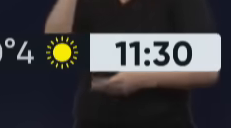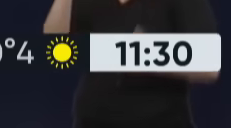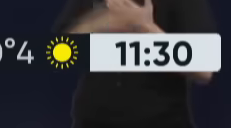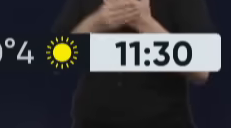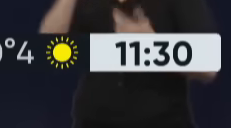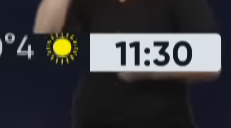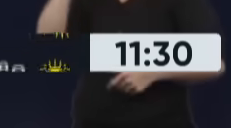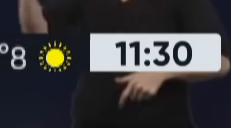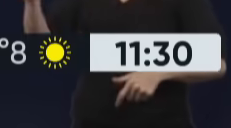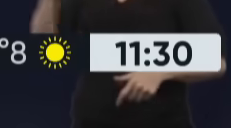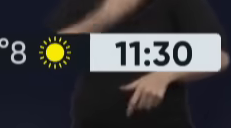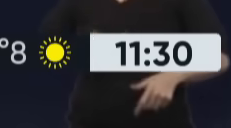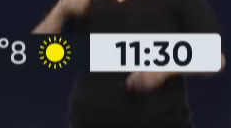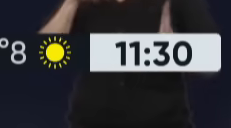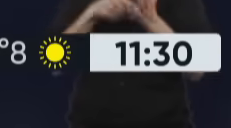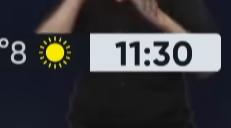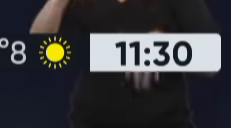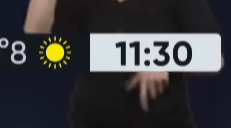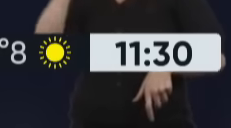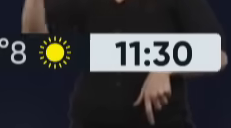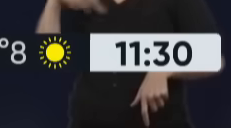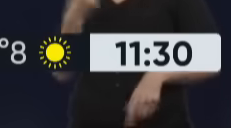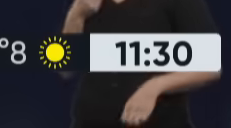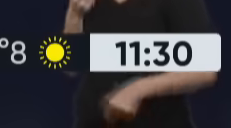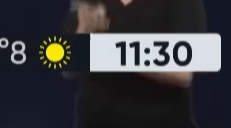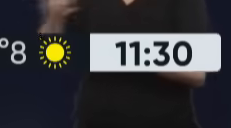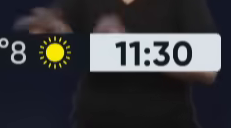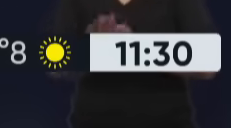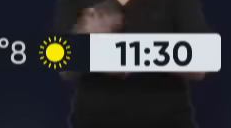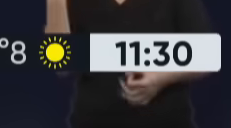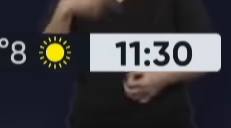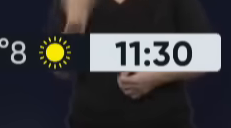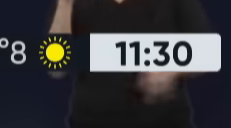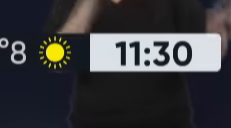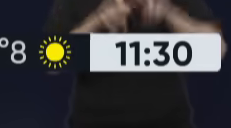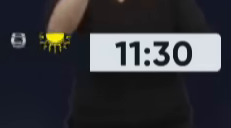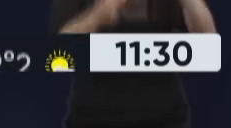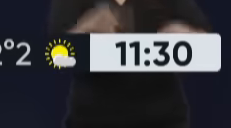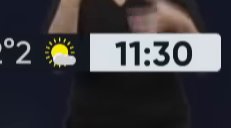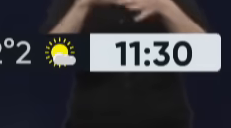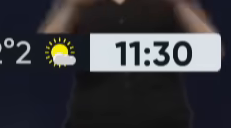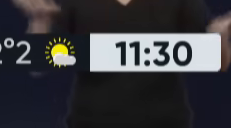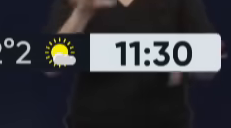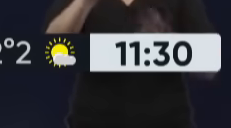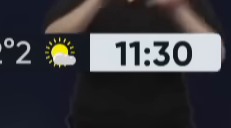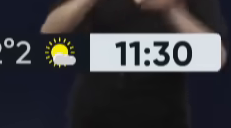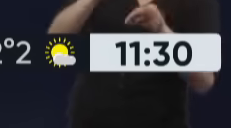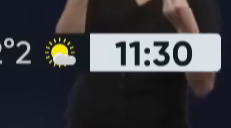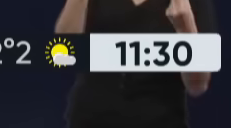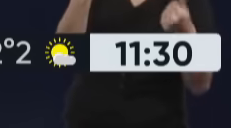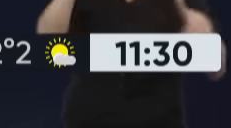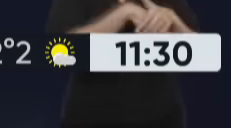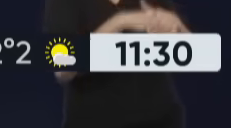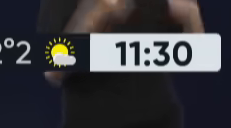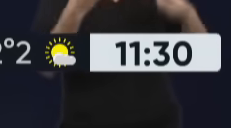hasta las últimas consecuencias para que la gente elija qué hacer con sus ahorros. Tus dólares, tu decisión, como